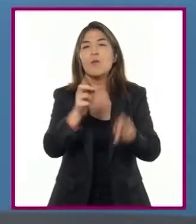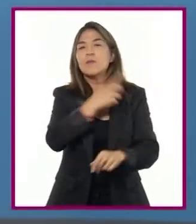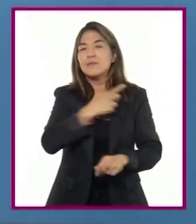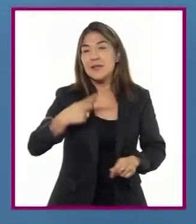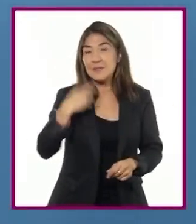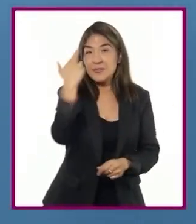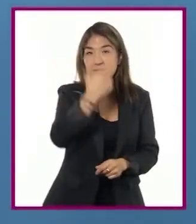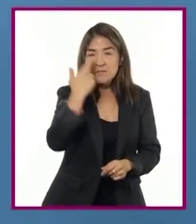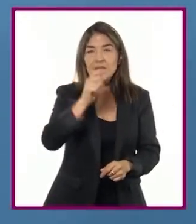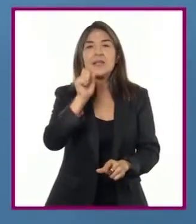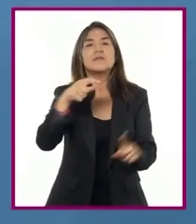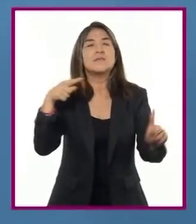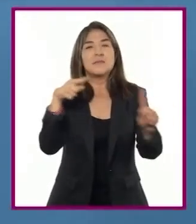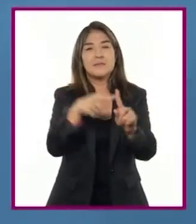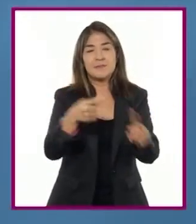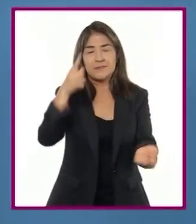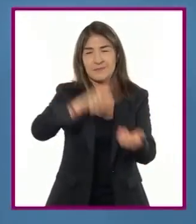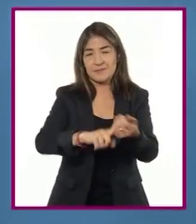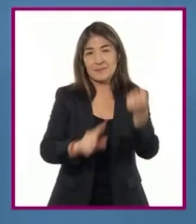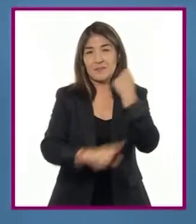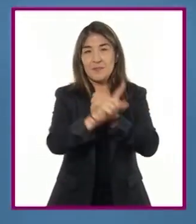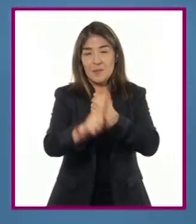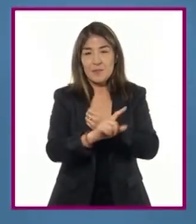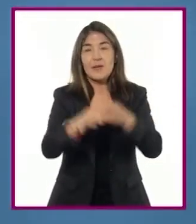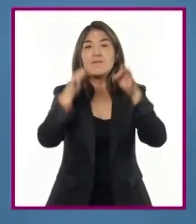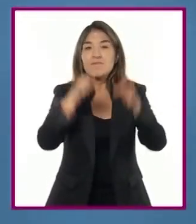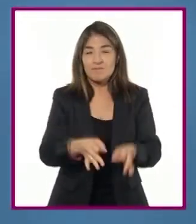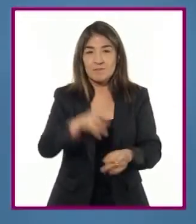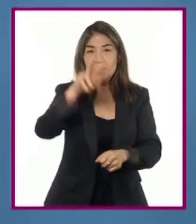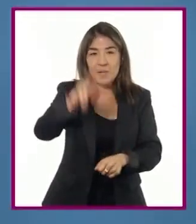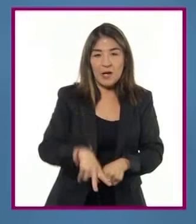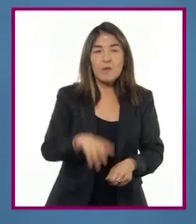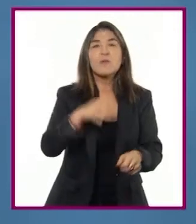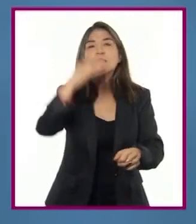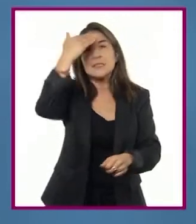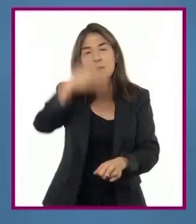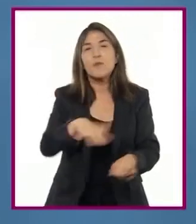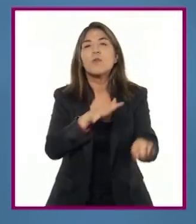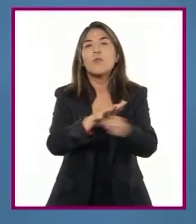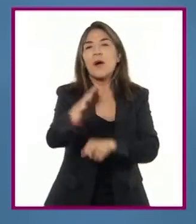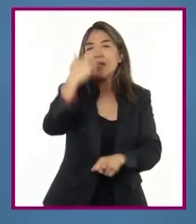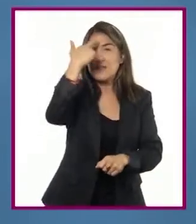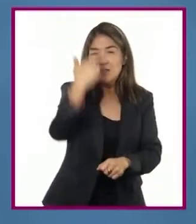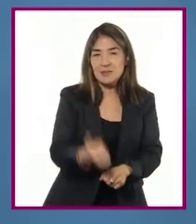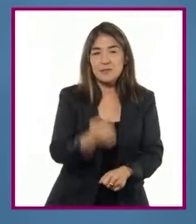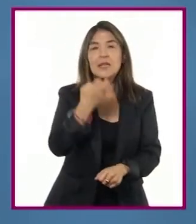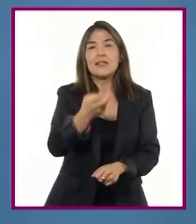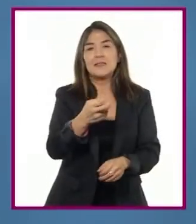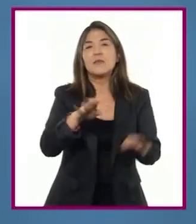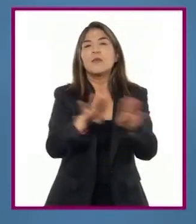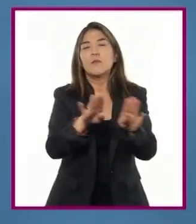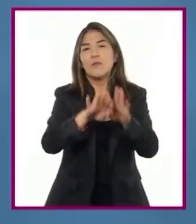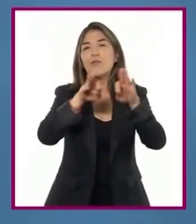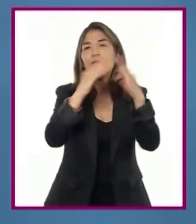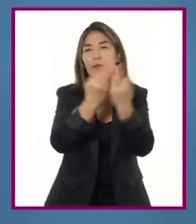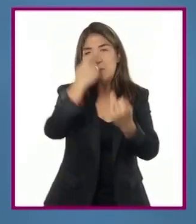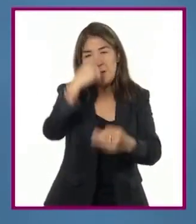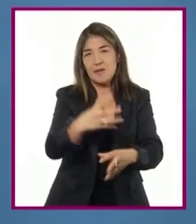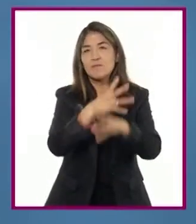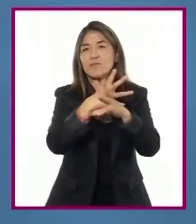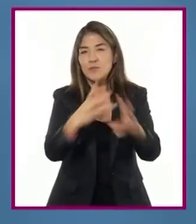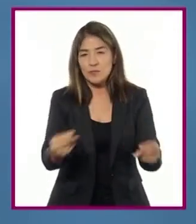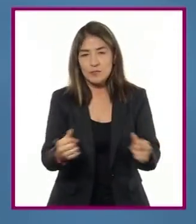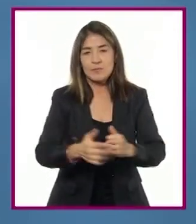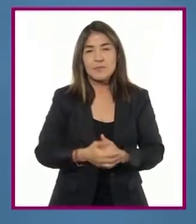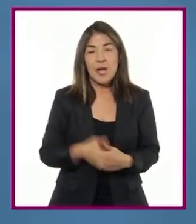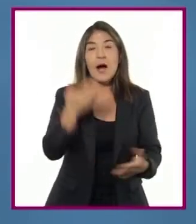con detenimiento si estamos ante un conflicto real para conocer sus causas antes de buscar la forma de resolverlos. Así